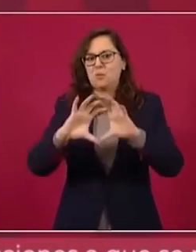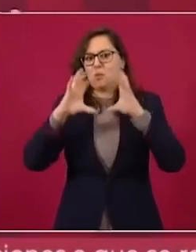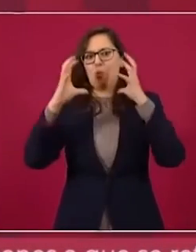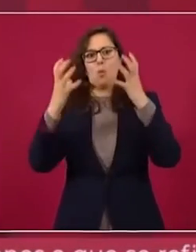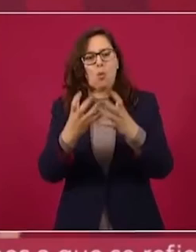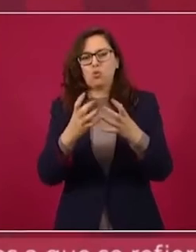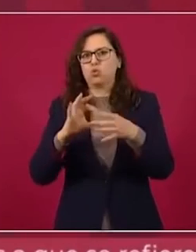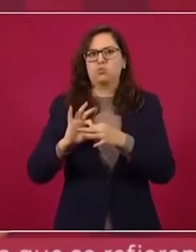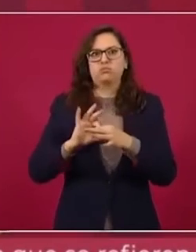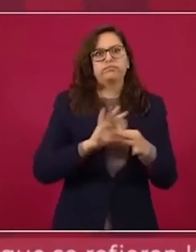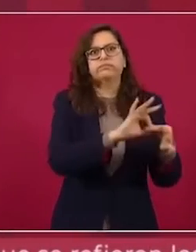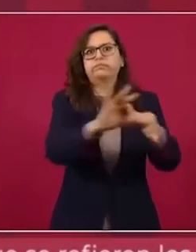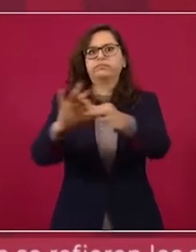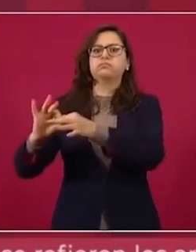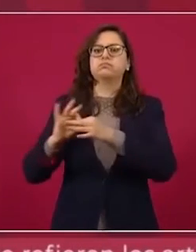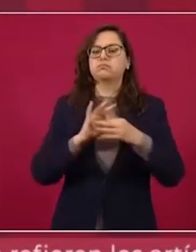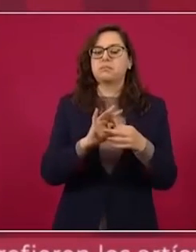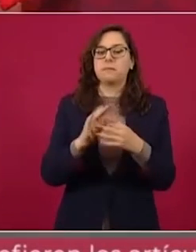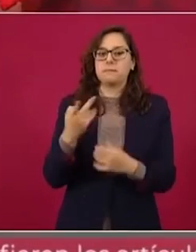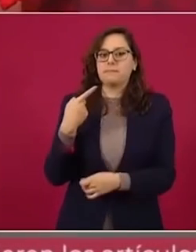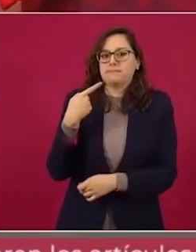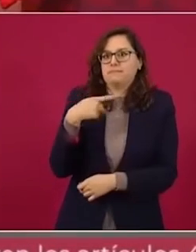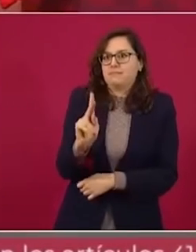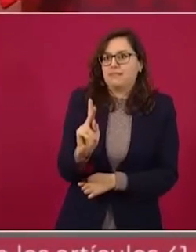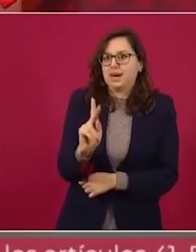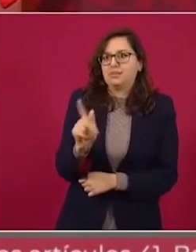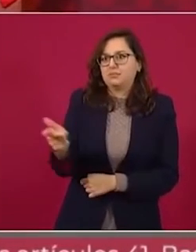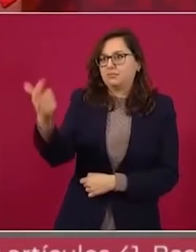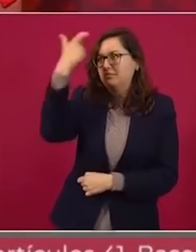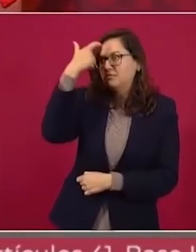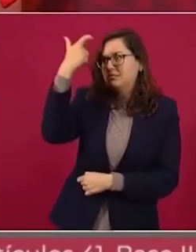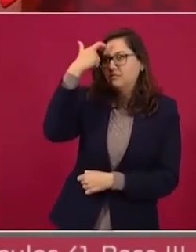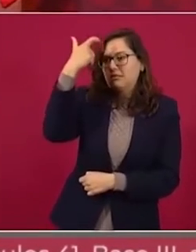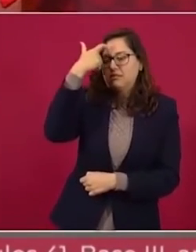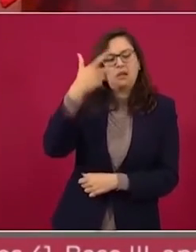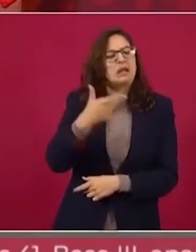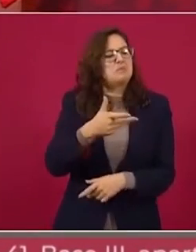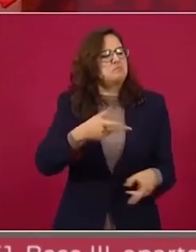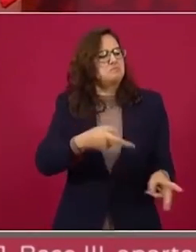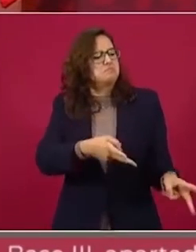pero no queremos que nos roben.